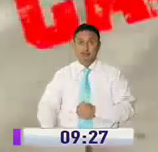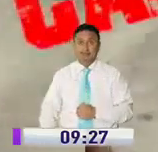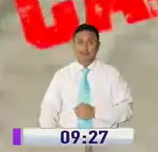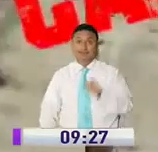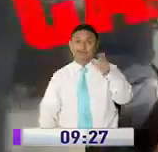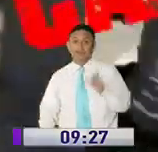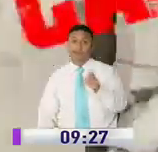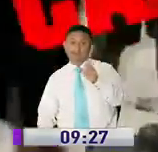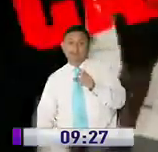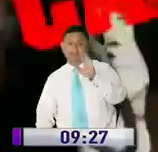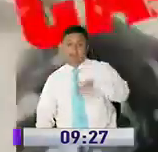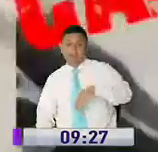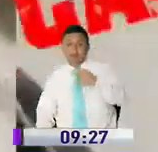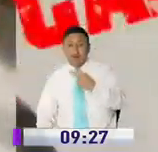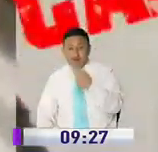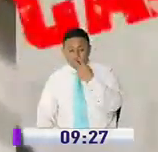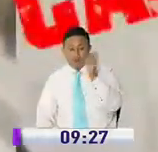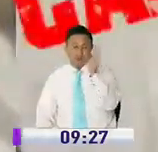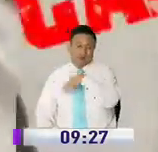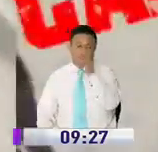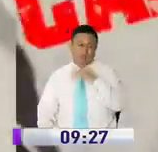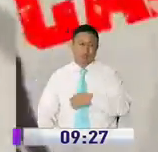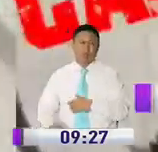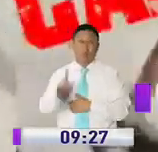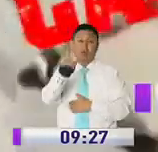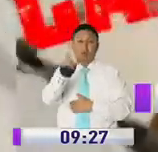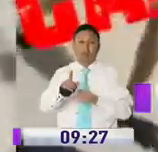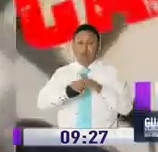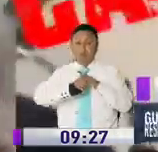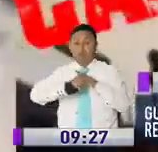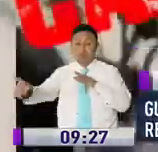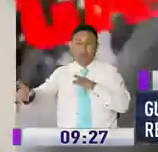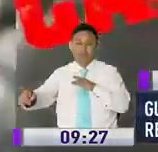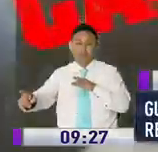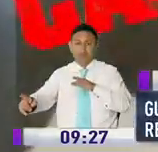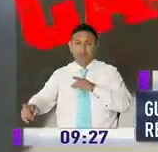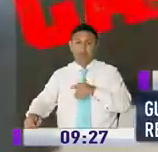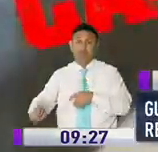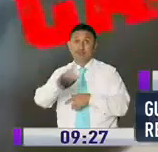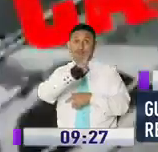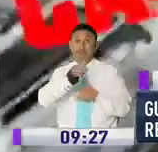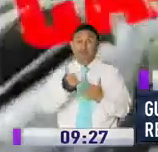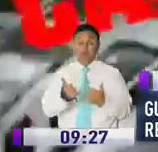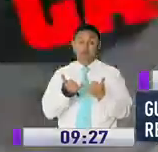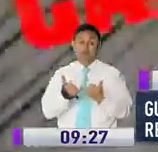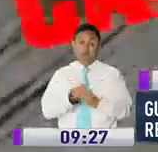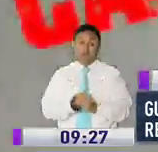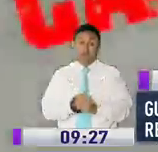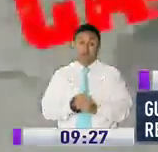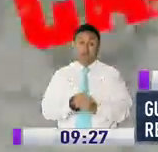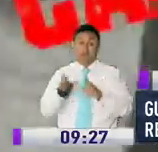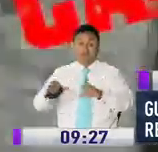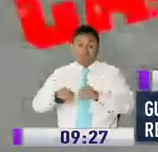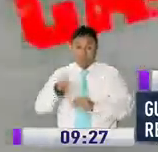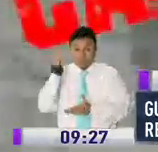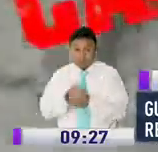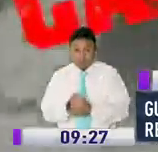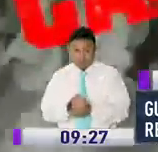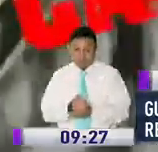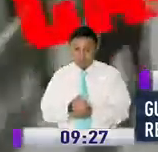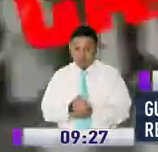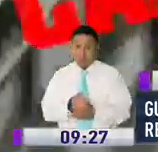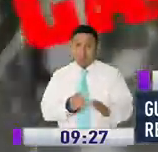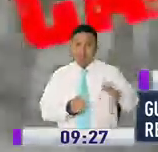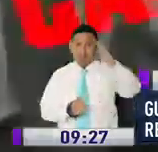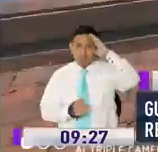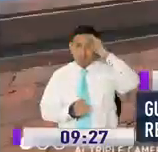detenidos aparentemente tenían aliento a licor. Uno de los implicados logró huir. Este tipo de acciones son los que no se van a tolerar, enfatizó el vocero de la